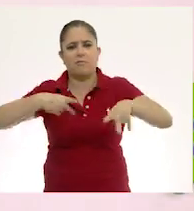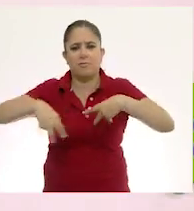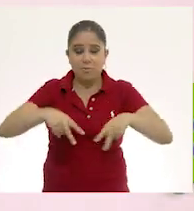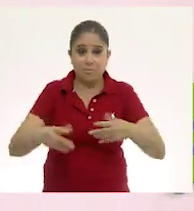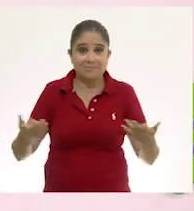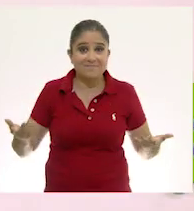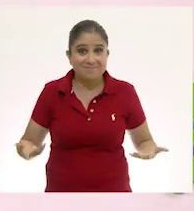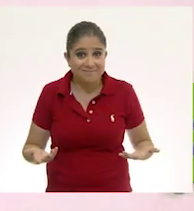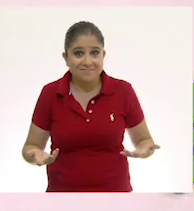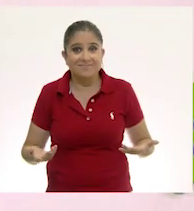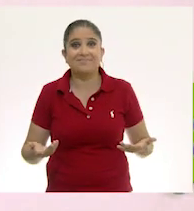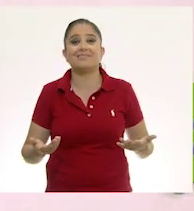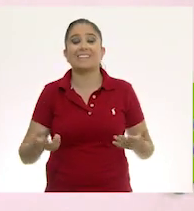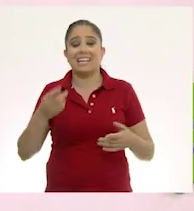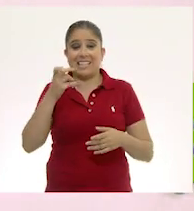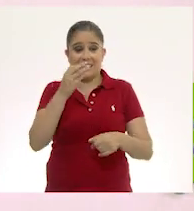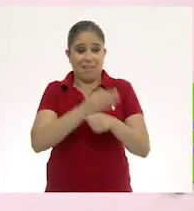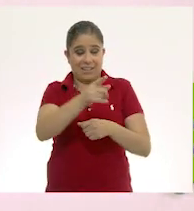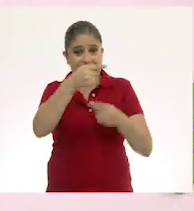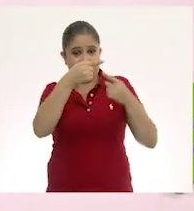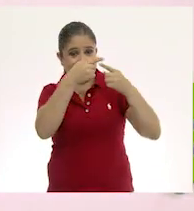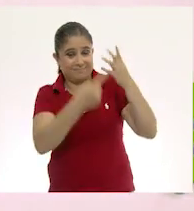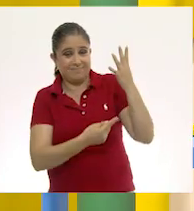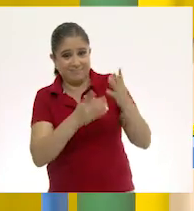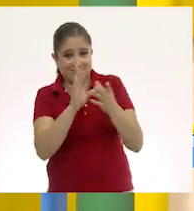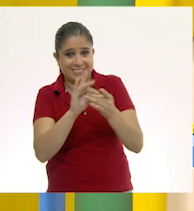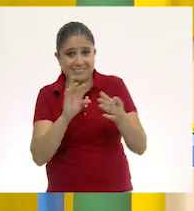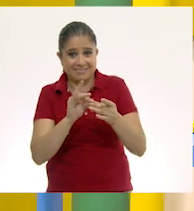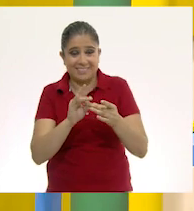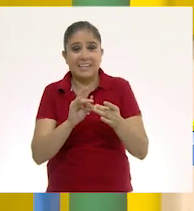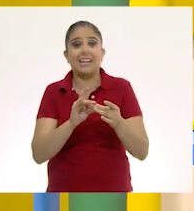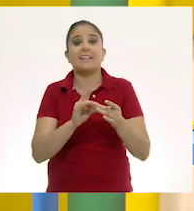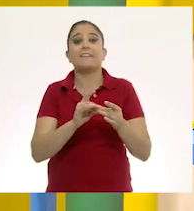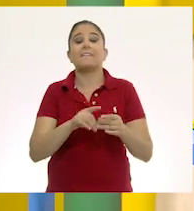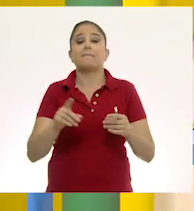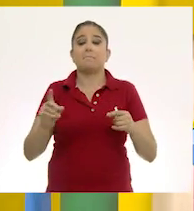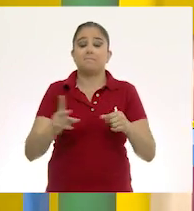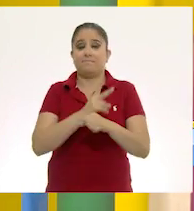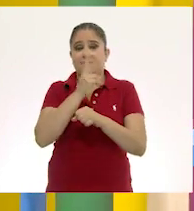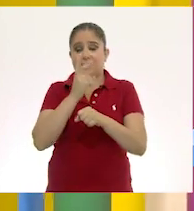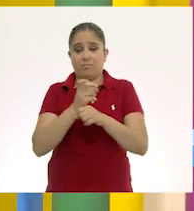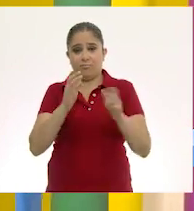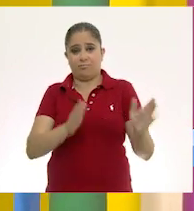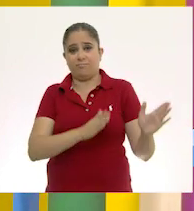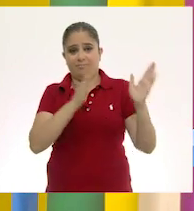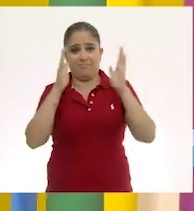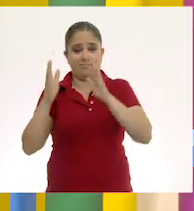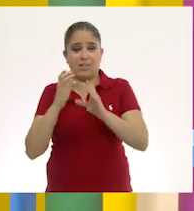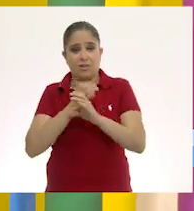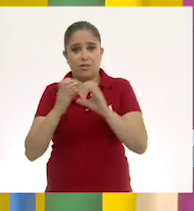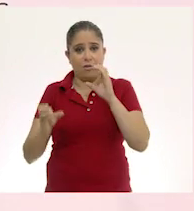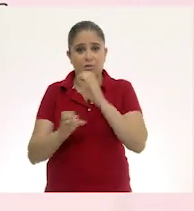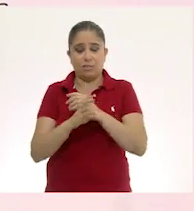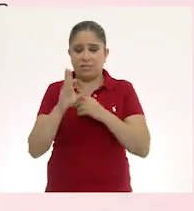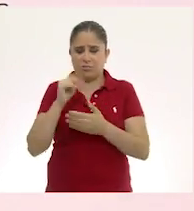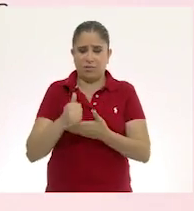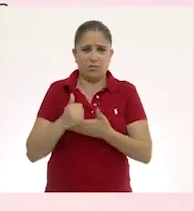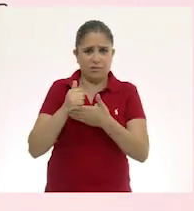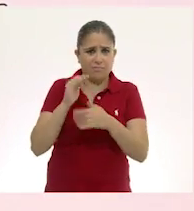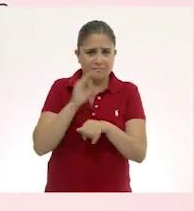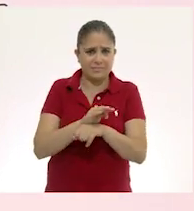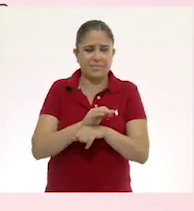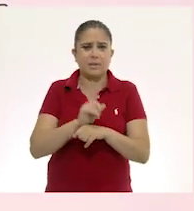qué? Tomando en cuenta todo lo que acabas de decir, si tenemos como segundo punto en las cosas que no ayudan,